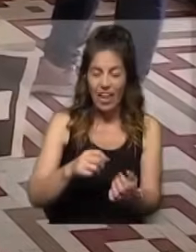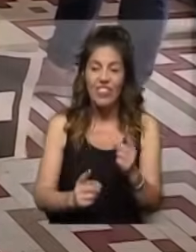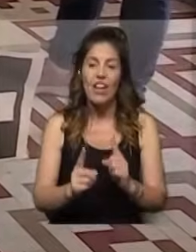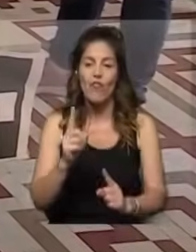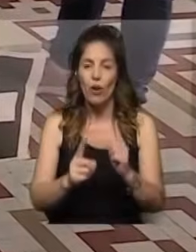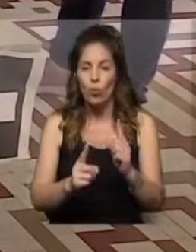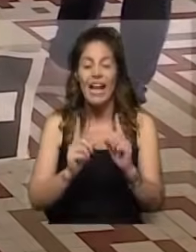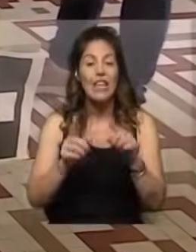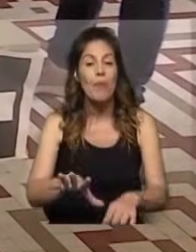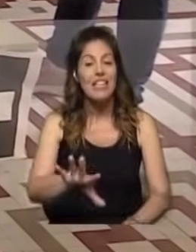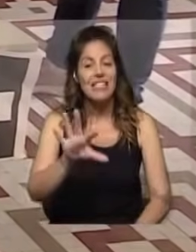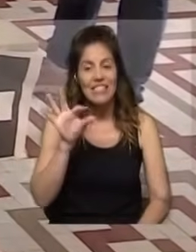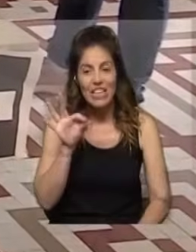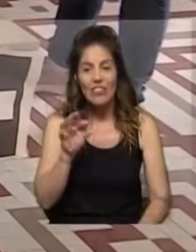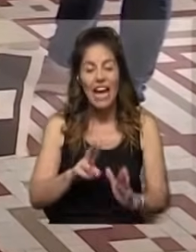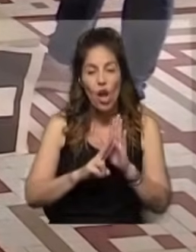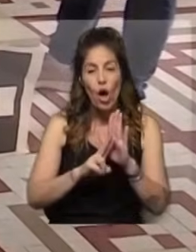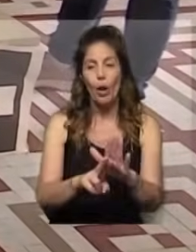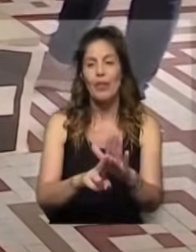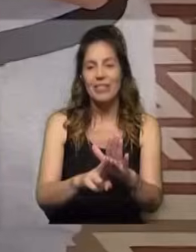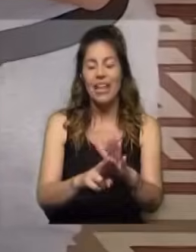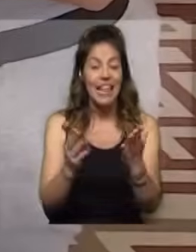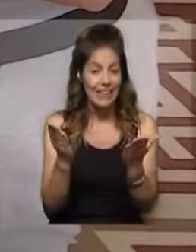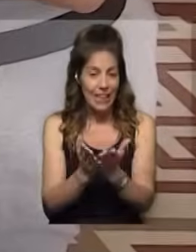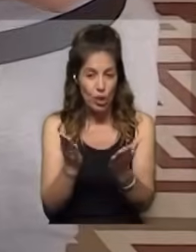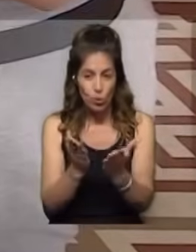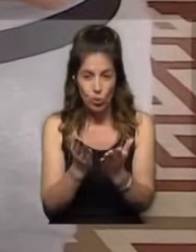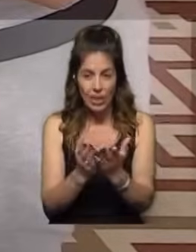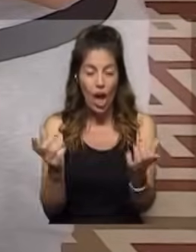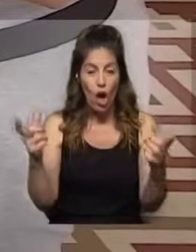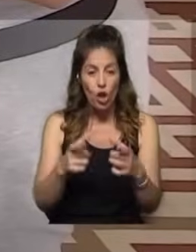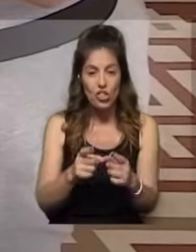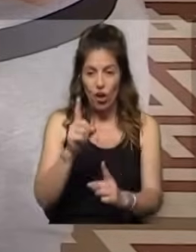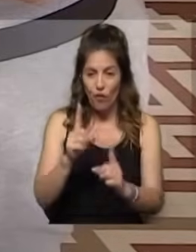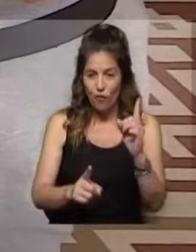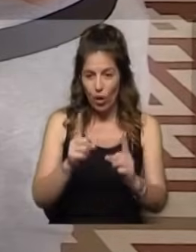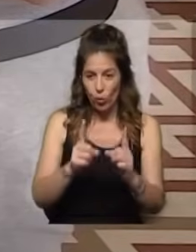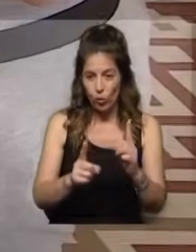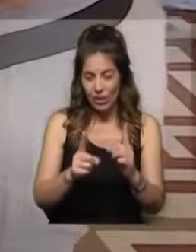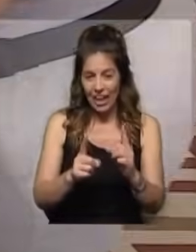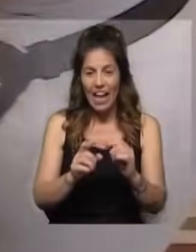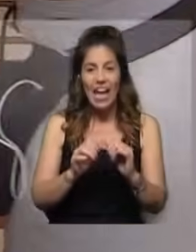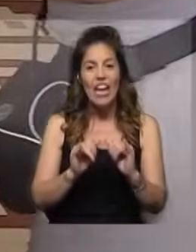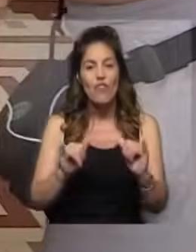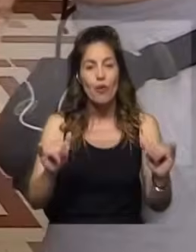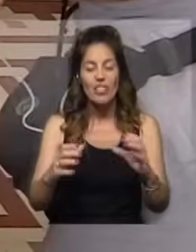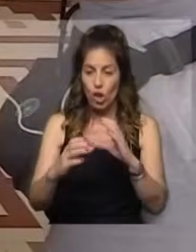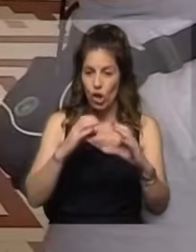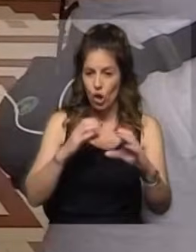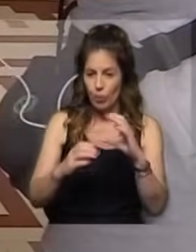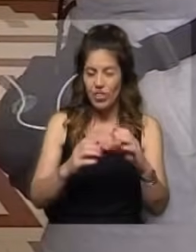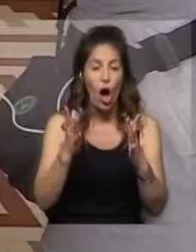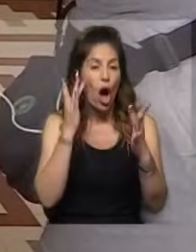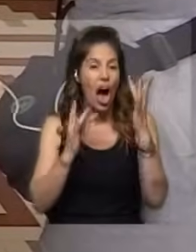además también se elegirá a las y los representantes del orden estudiantil en el consejo de facultad de las facultades de información y comunicación de